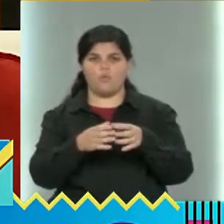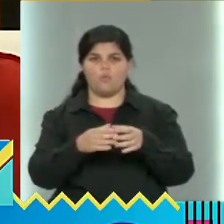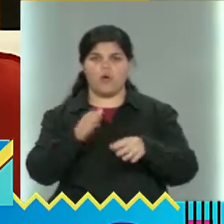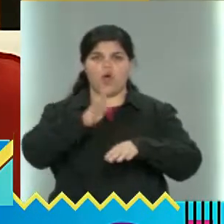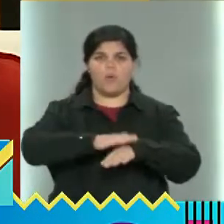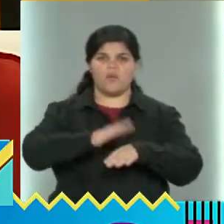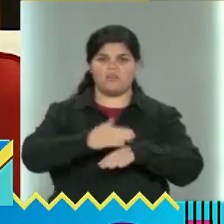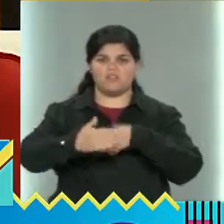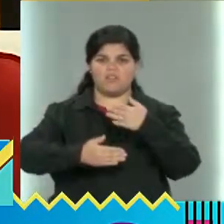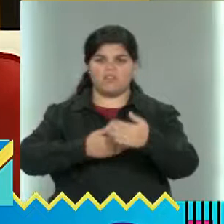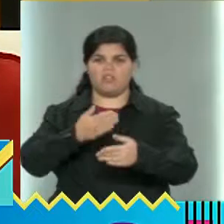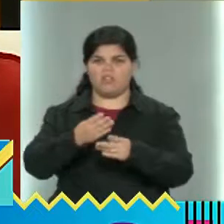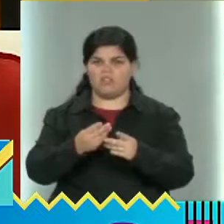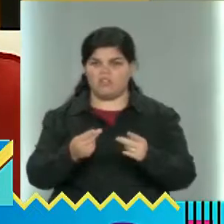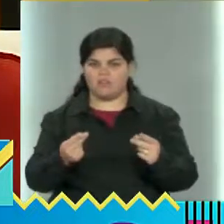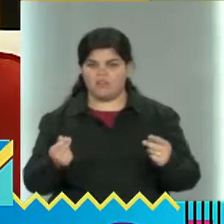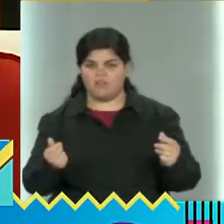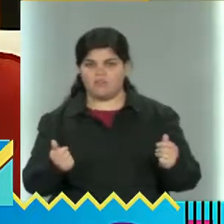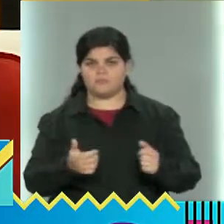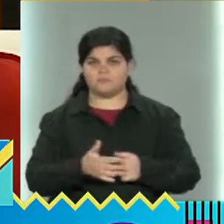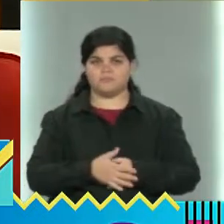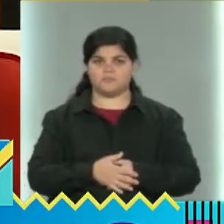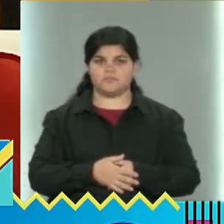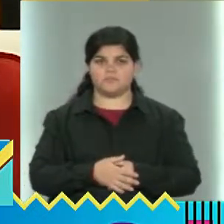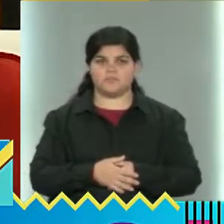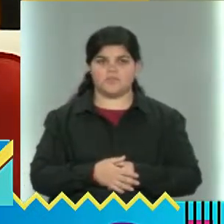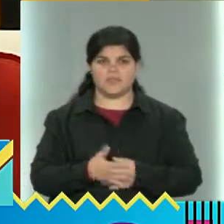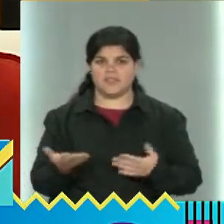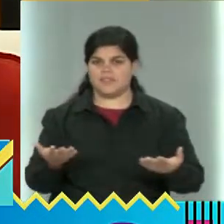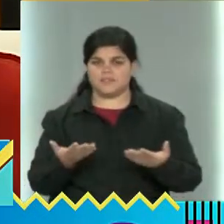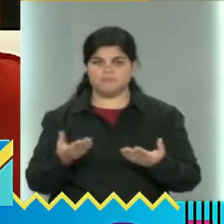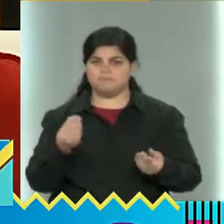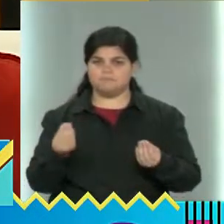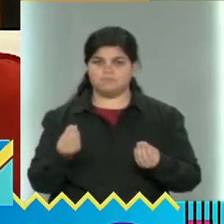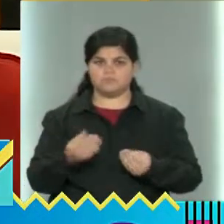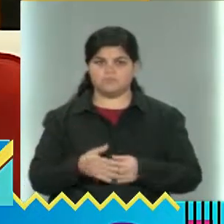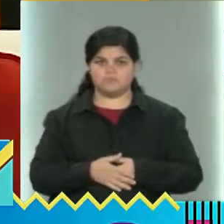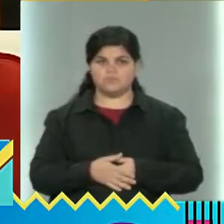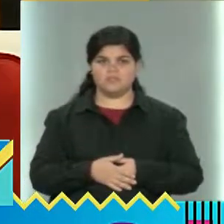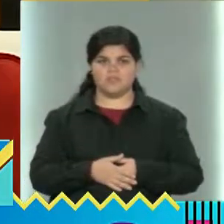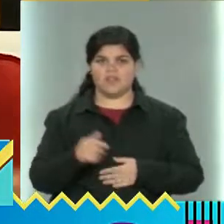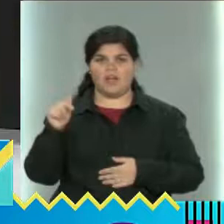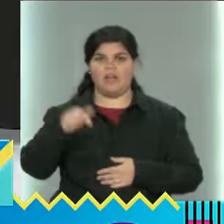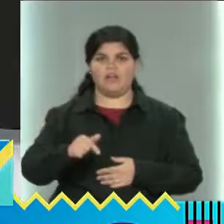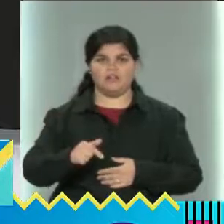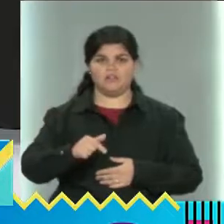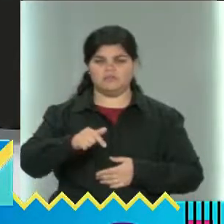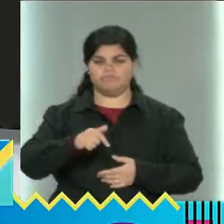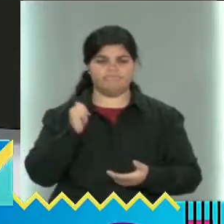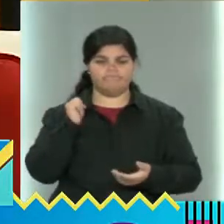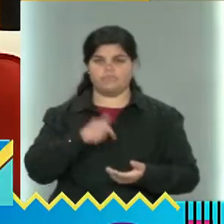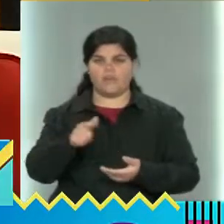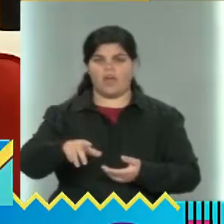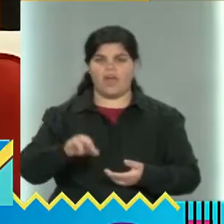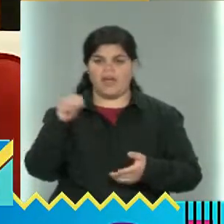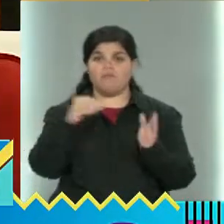compromiso, y se, digamos, trastocaron valores, se instaló un discurso que a mi